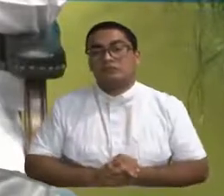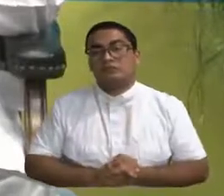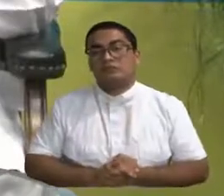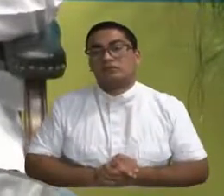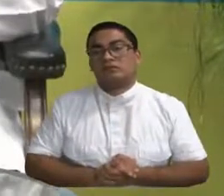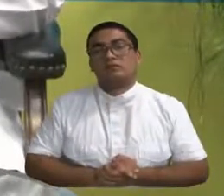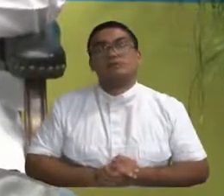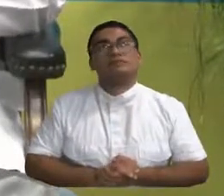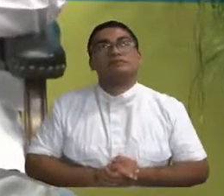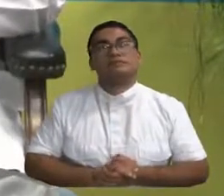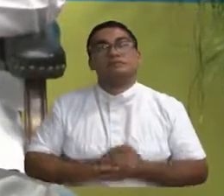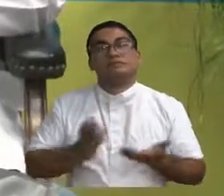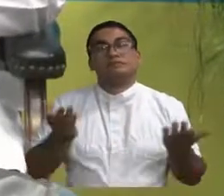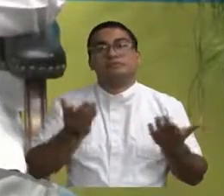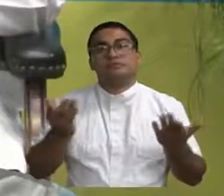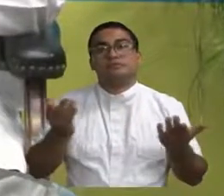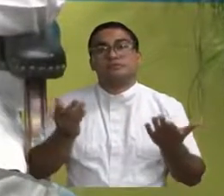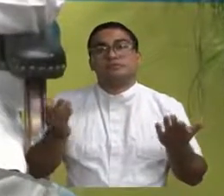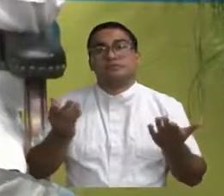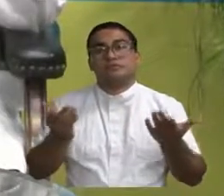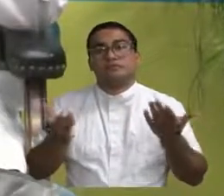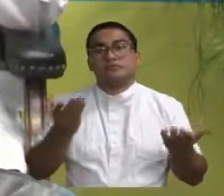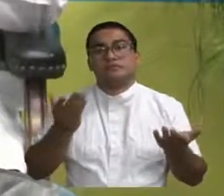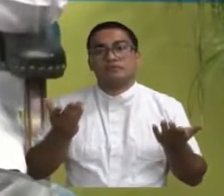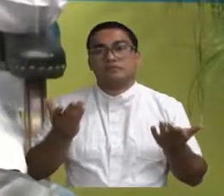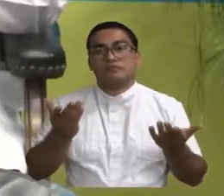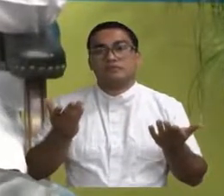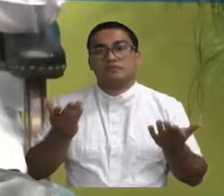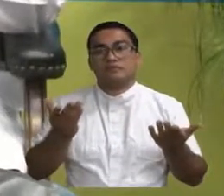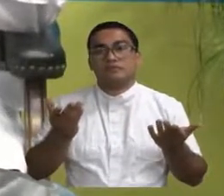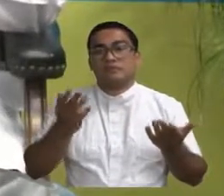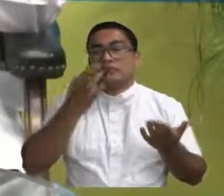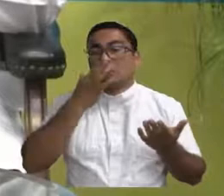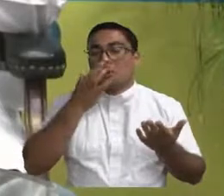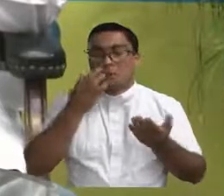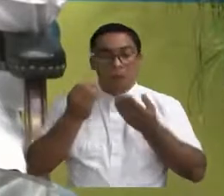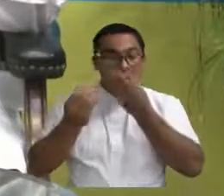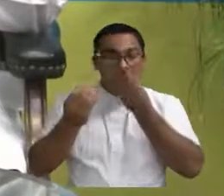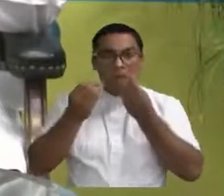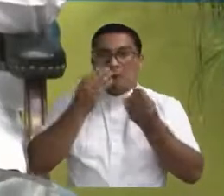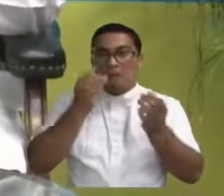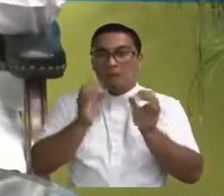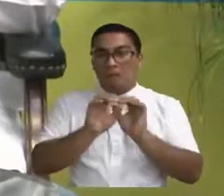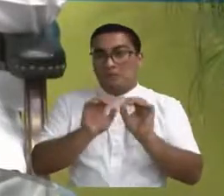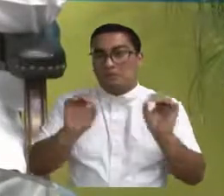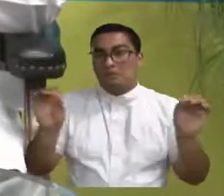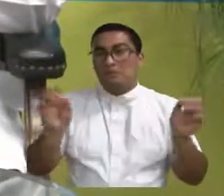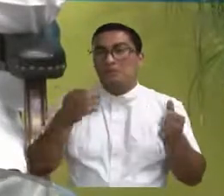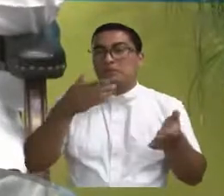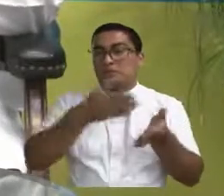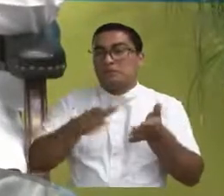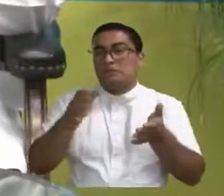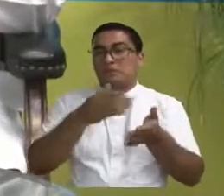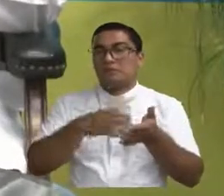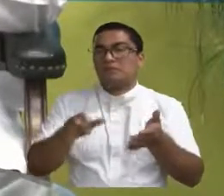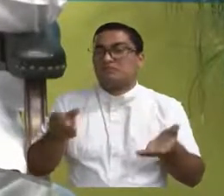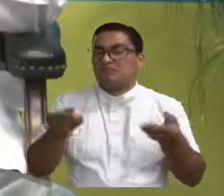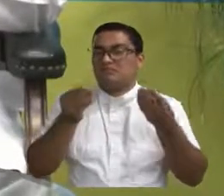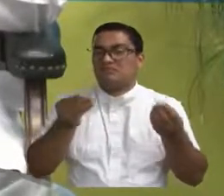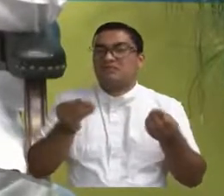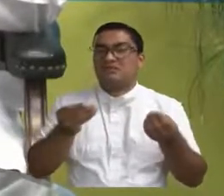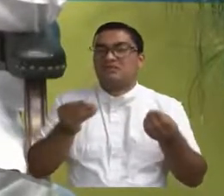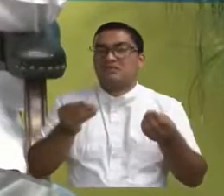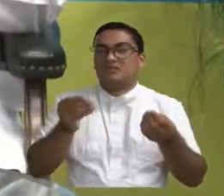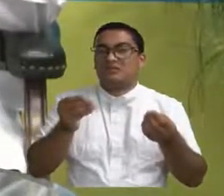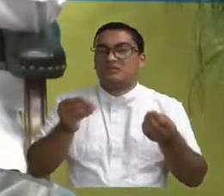¿hasta cuándo, doctora? Me preguntan los papás. Y le digo, hasta que el moco deje de salir. Y uno va a ver fácilmente la cantidad de moco que va saliendo.